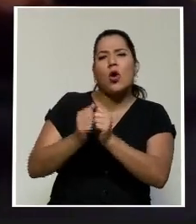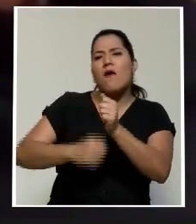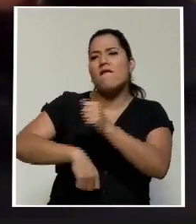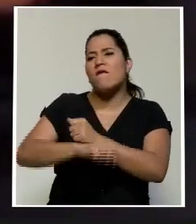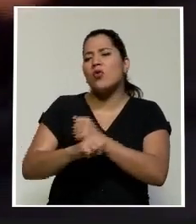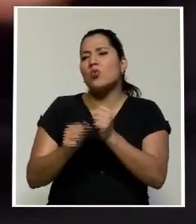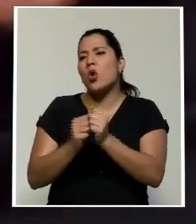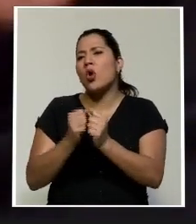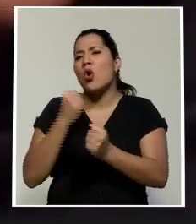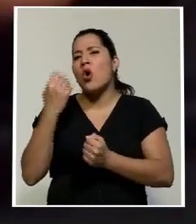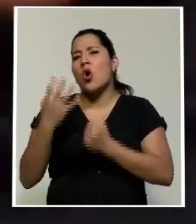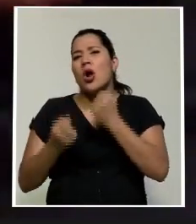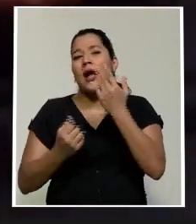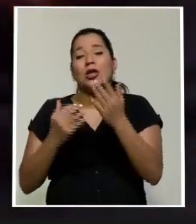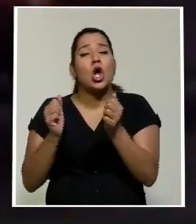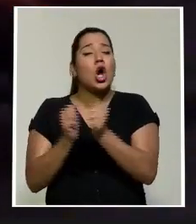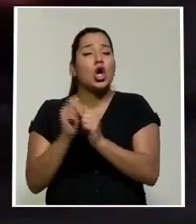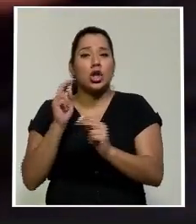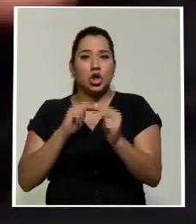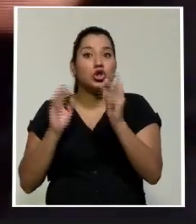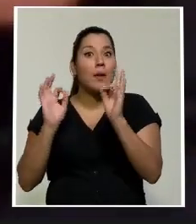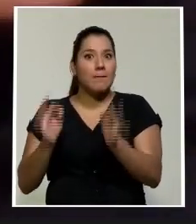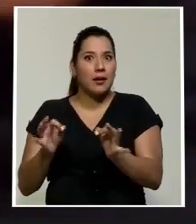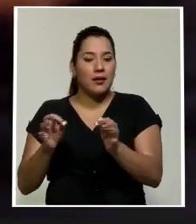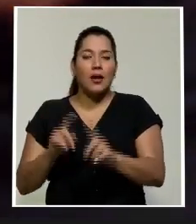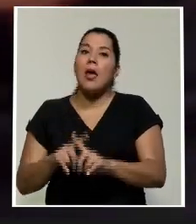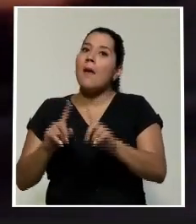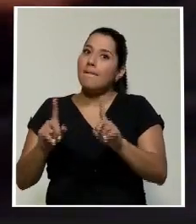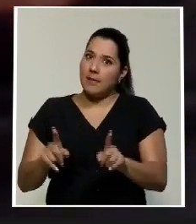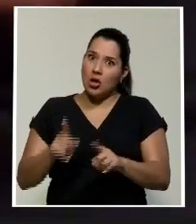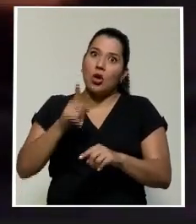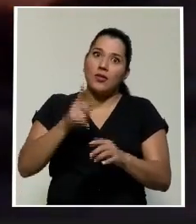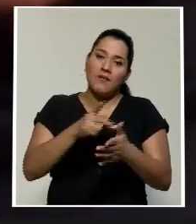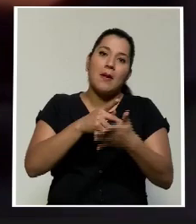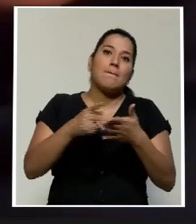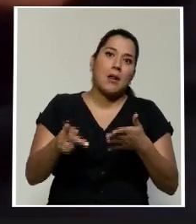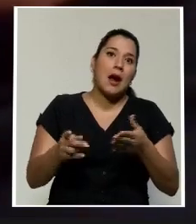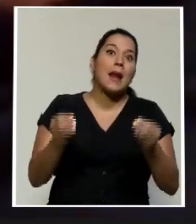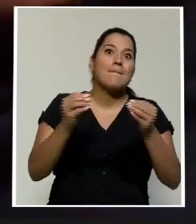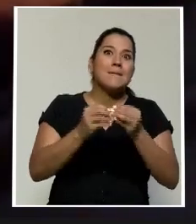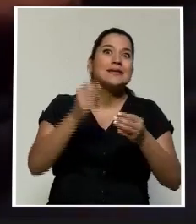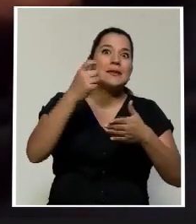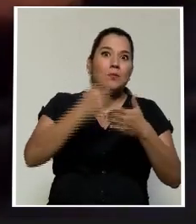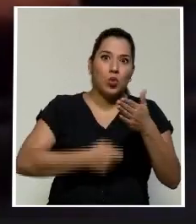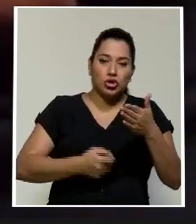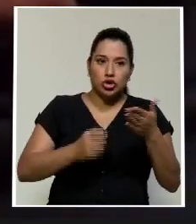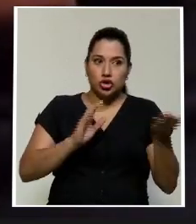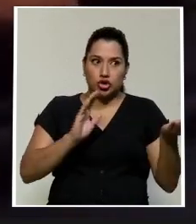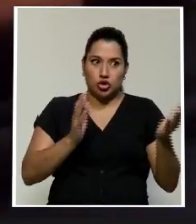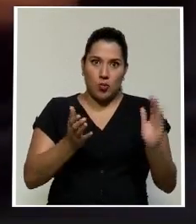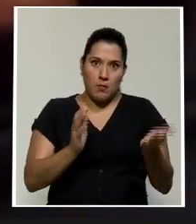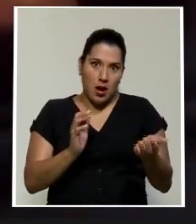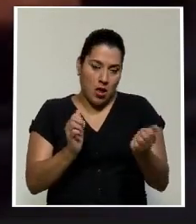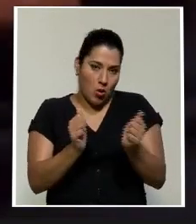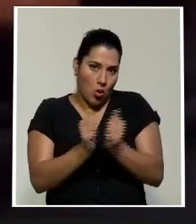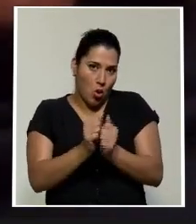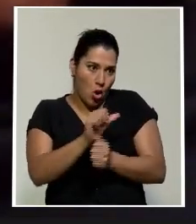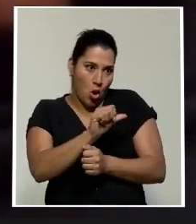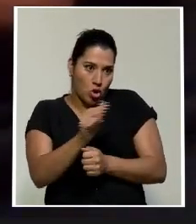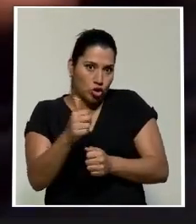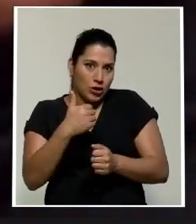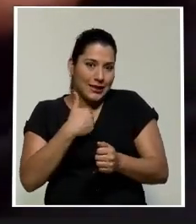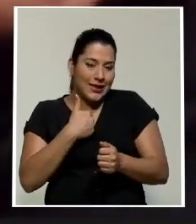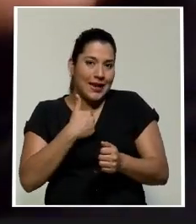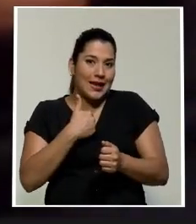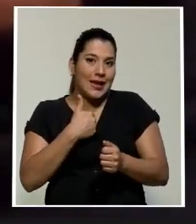canto o con negocios, pero también está bien que paguen más que los demás. Y eso es lo que nos ha llevado a un mundo tan